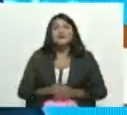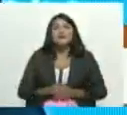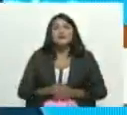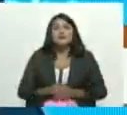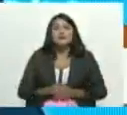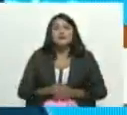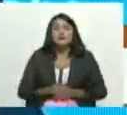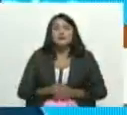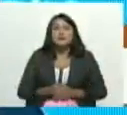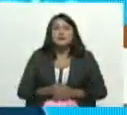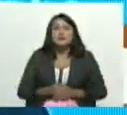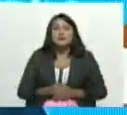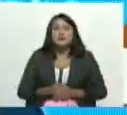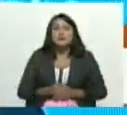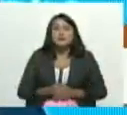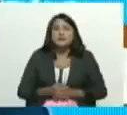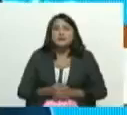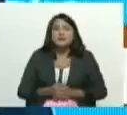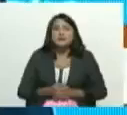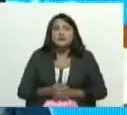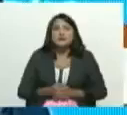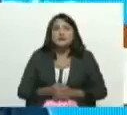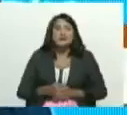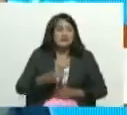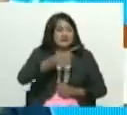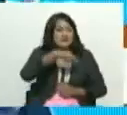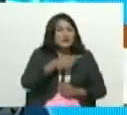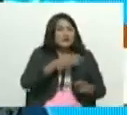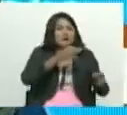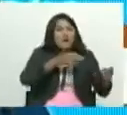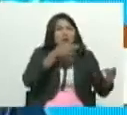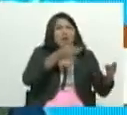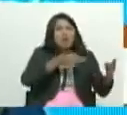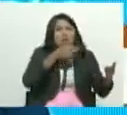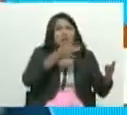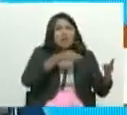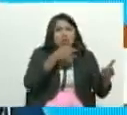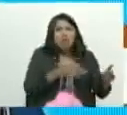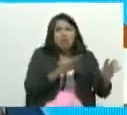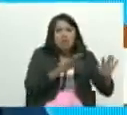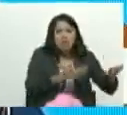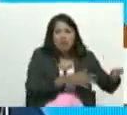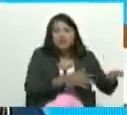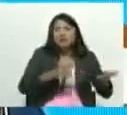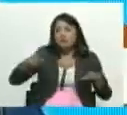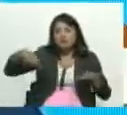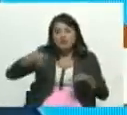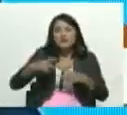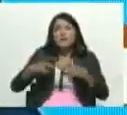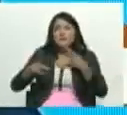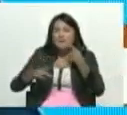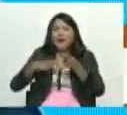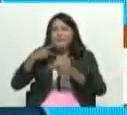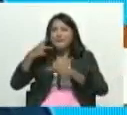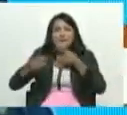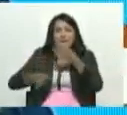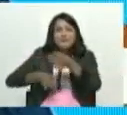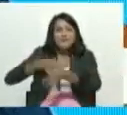no solo se agotaba el discurso o no solo llegaba el discurso del cambio de la transformación de nuestro proceso